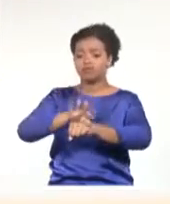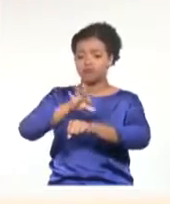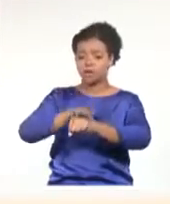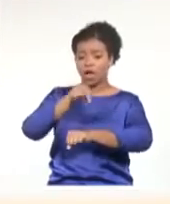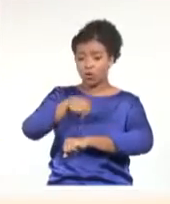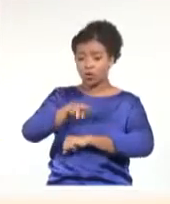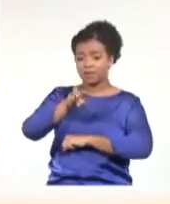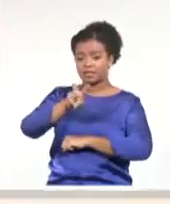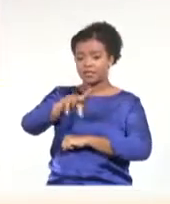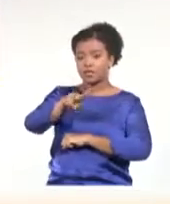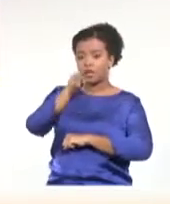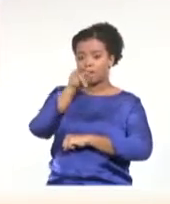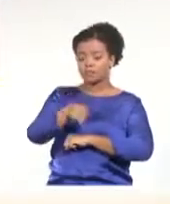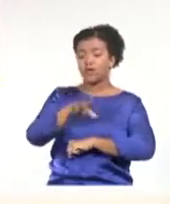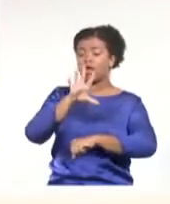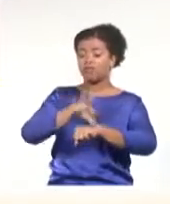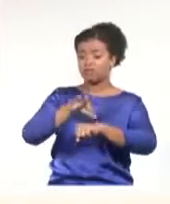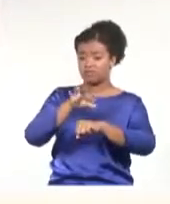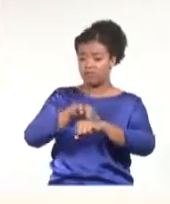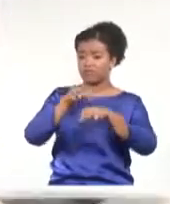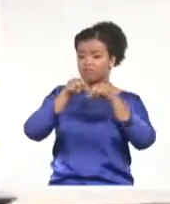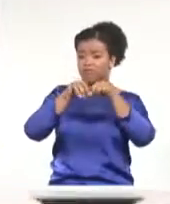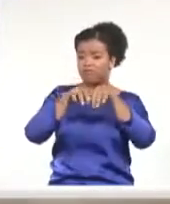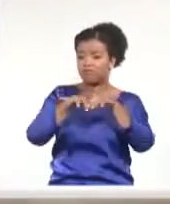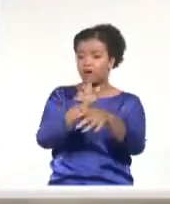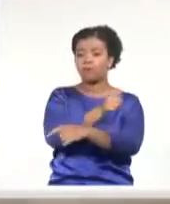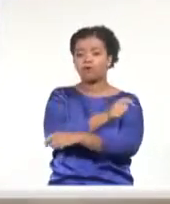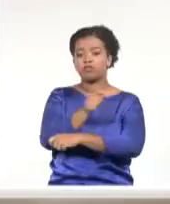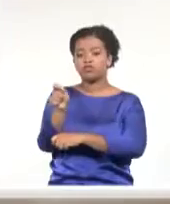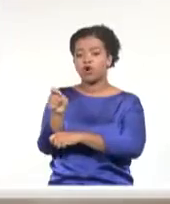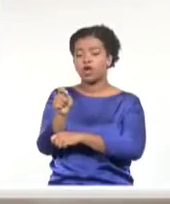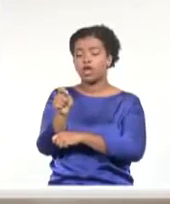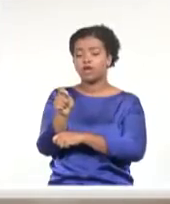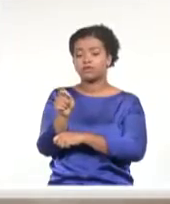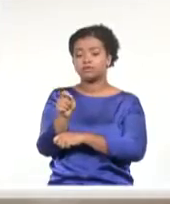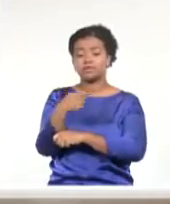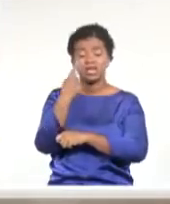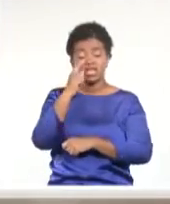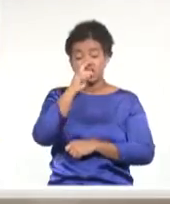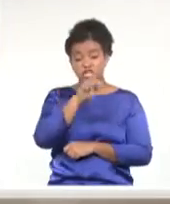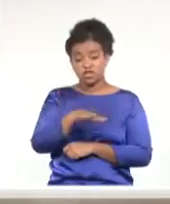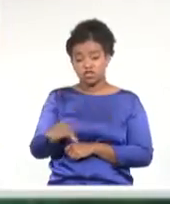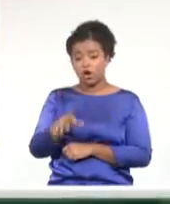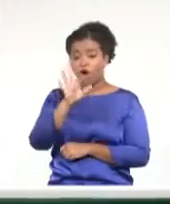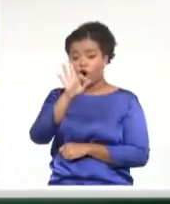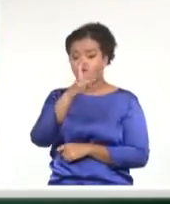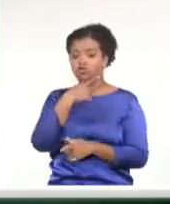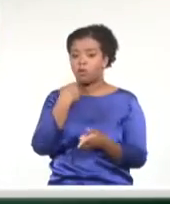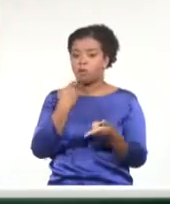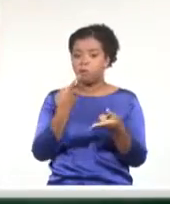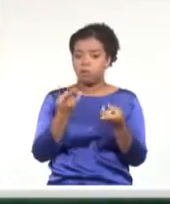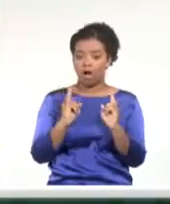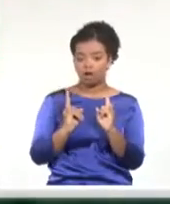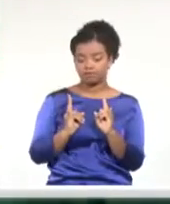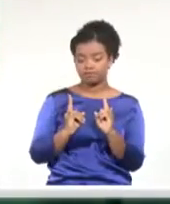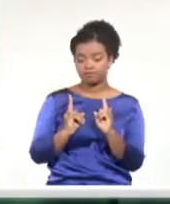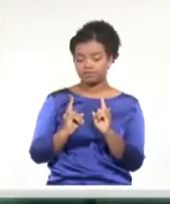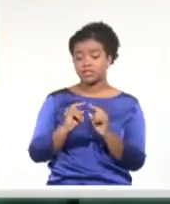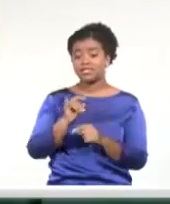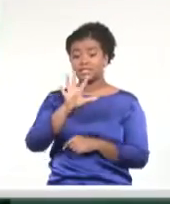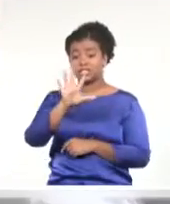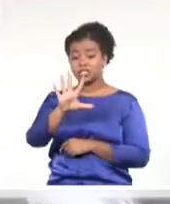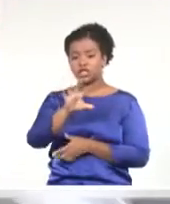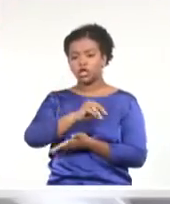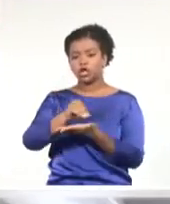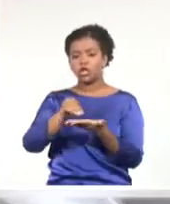esa letal enfermedad en educandos, de los cuales 8 fallecieron, 5 de ellos en planteles de Kampala, la capital,